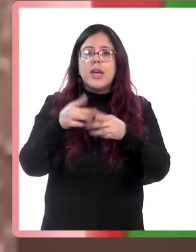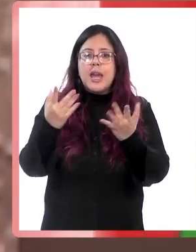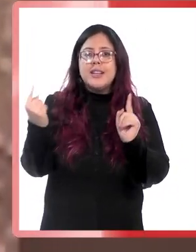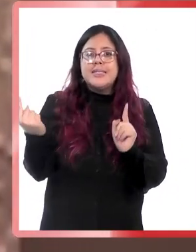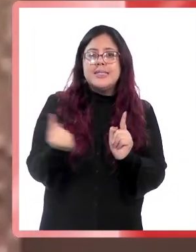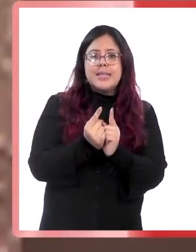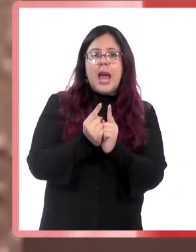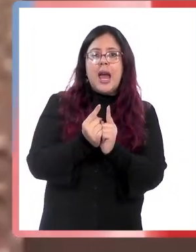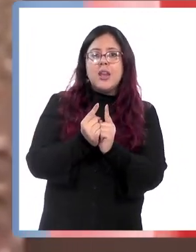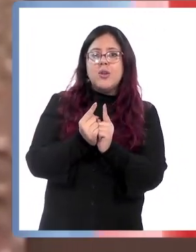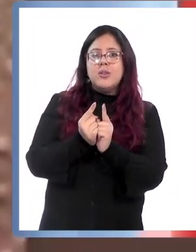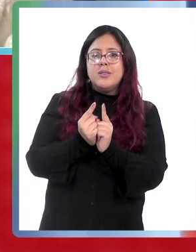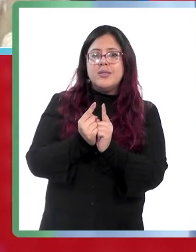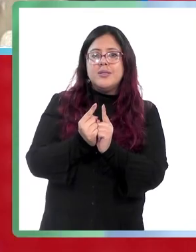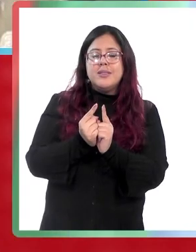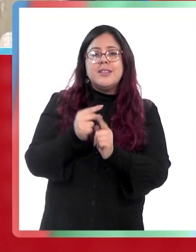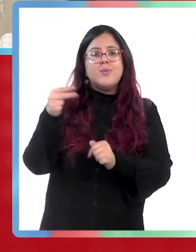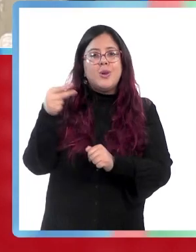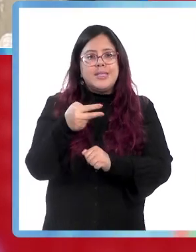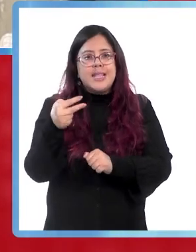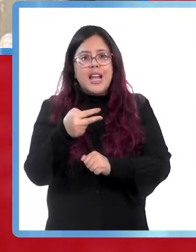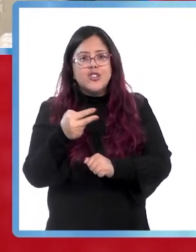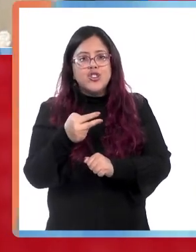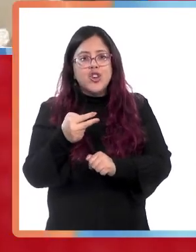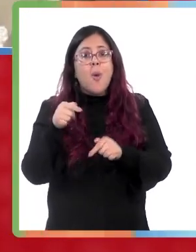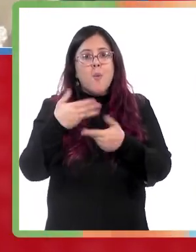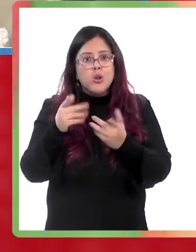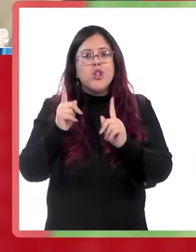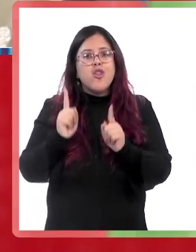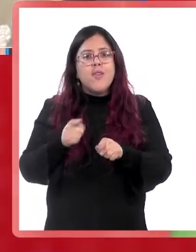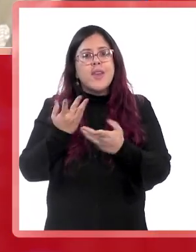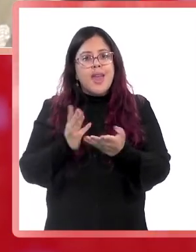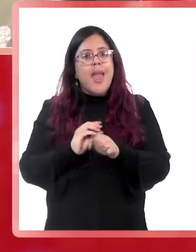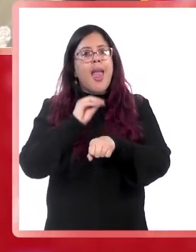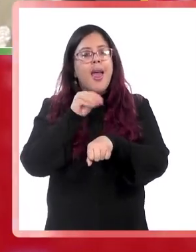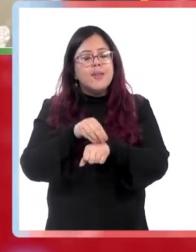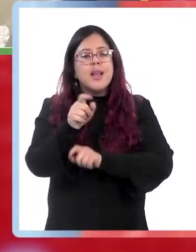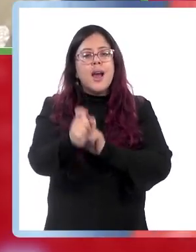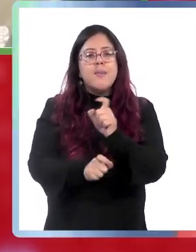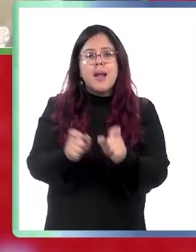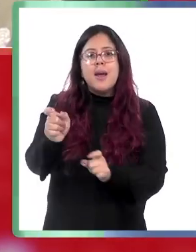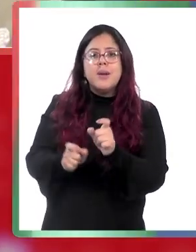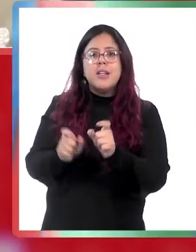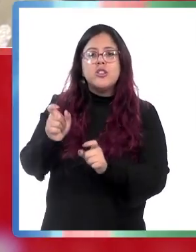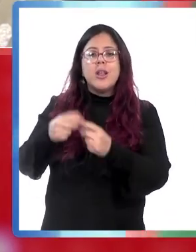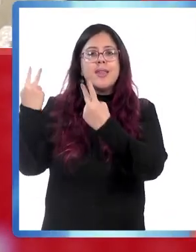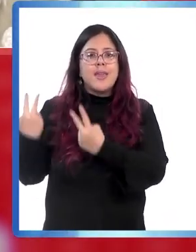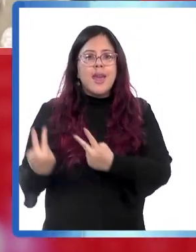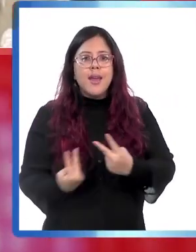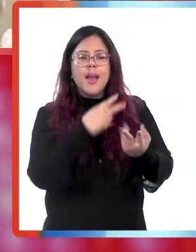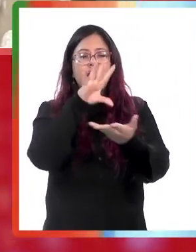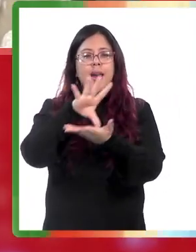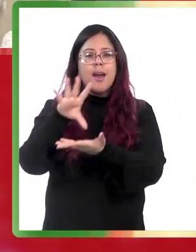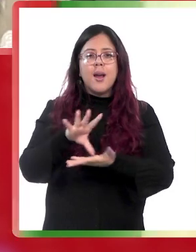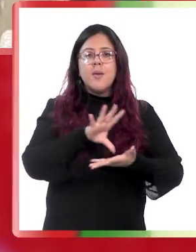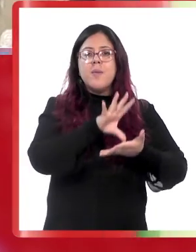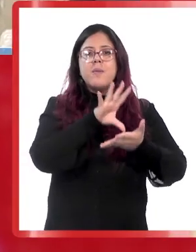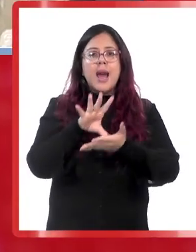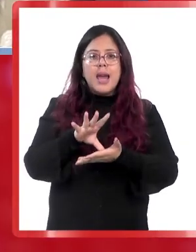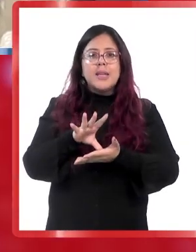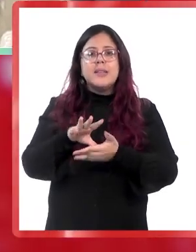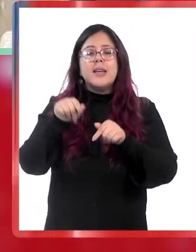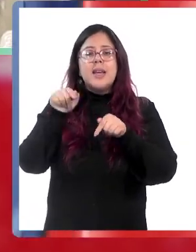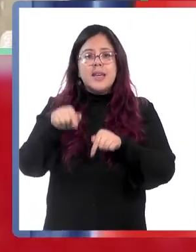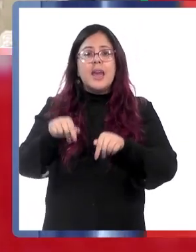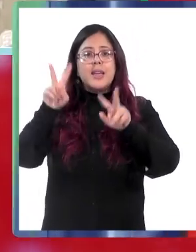por contacto estrecho, contacto íntimo y vía sexual, entonces esta alerta es más que nada para que las personas que viajan a estos países y que